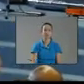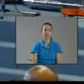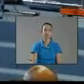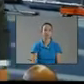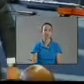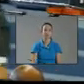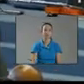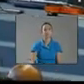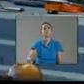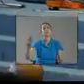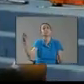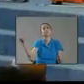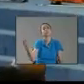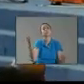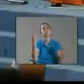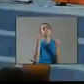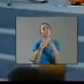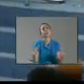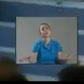a todo lo que te rodea.